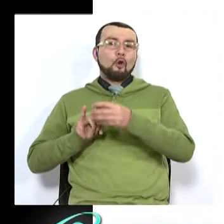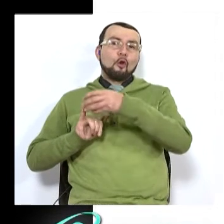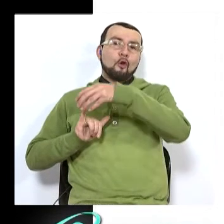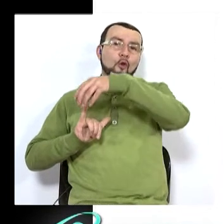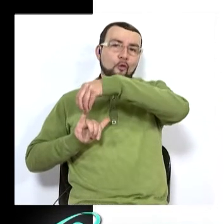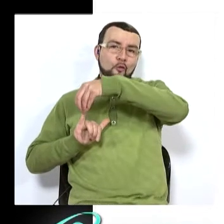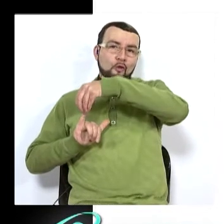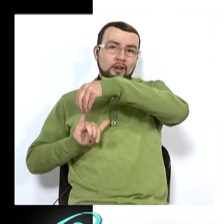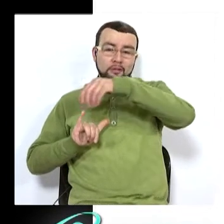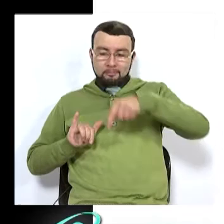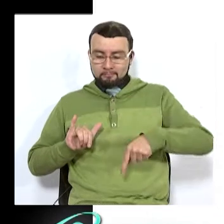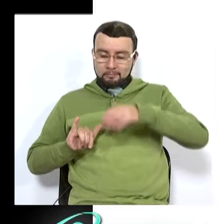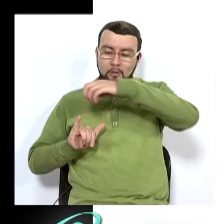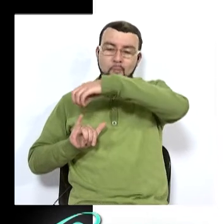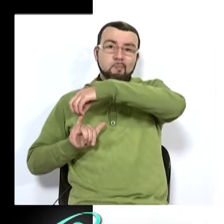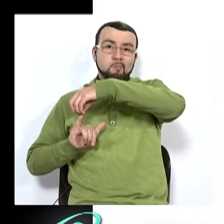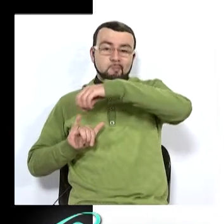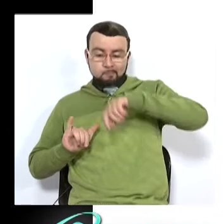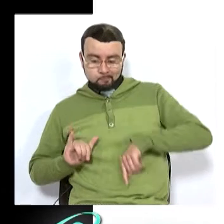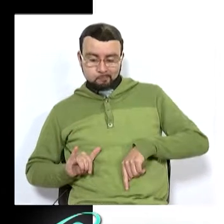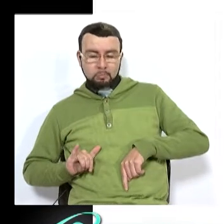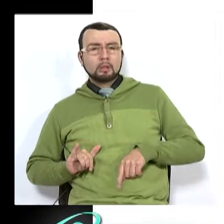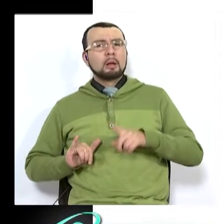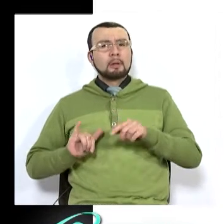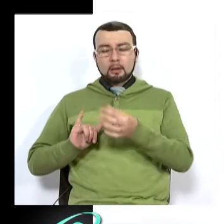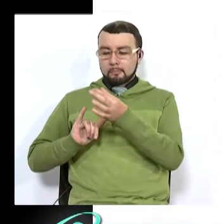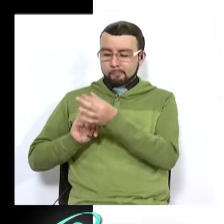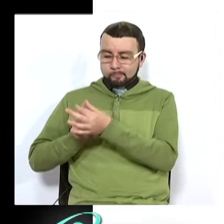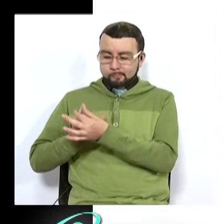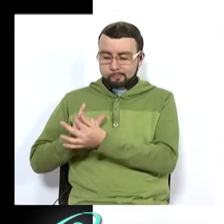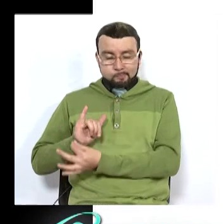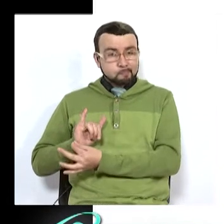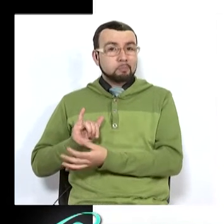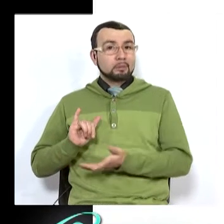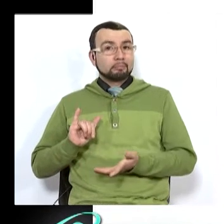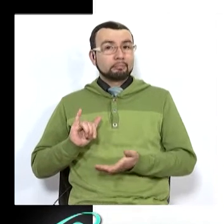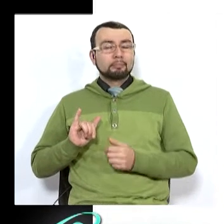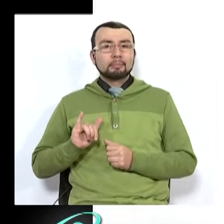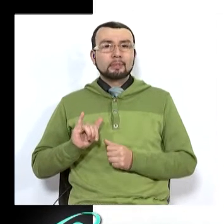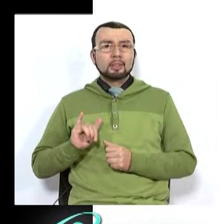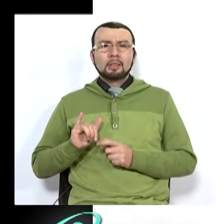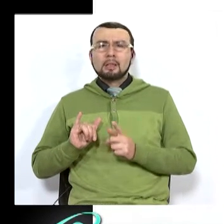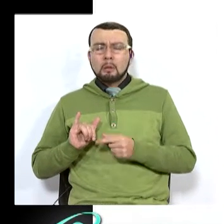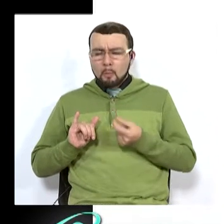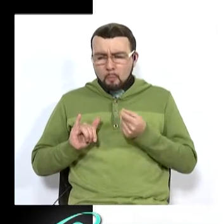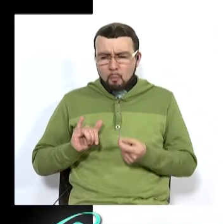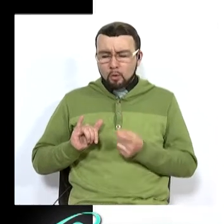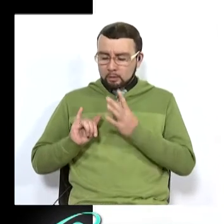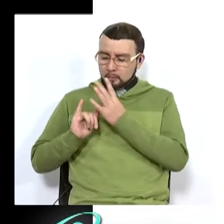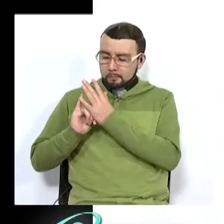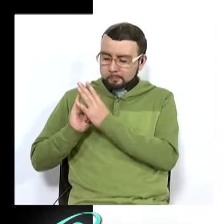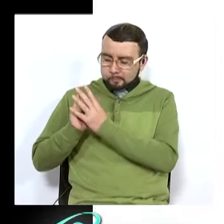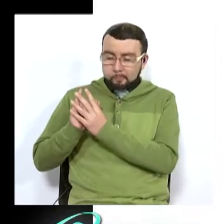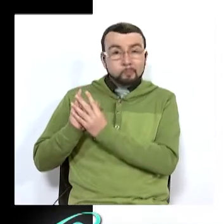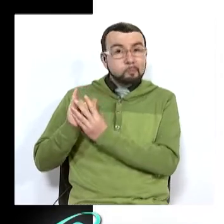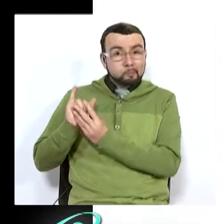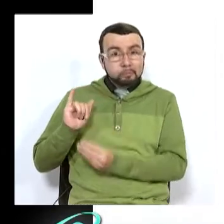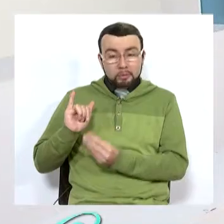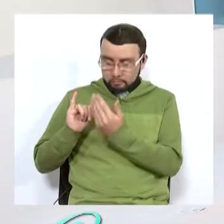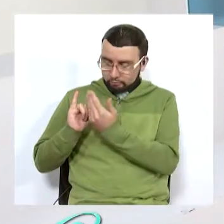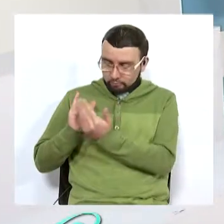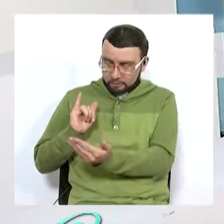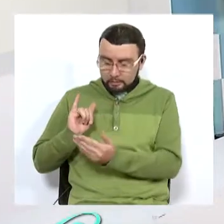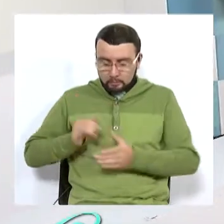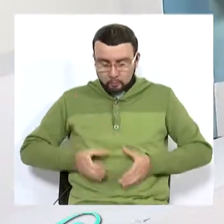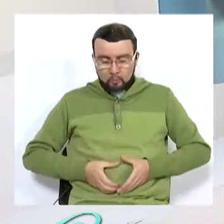ese lado derecho, encontramos las trompas derechas, encontramos parte de útero, encontramos parte de